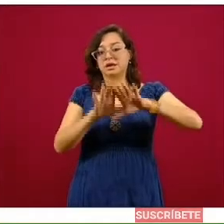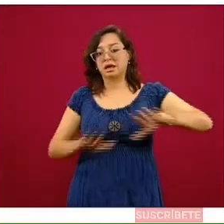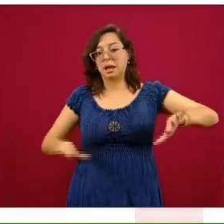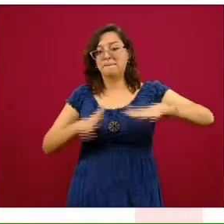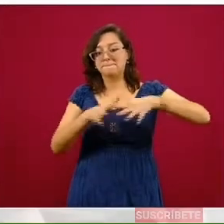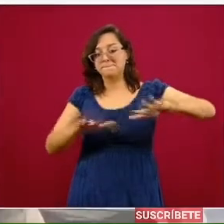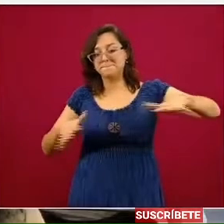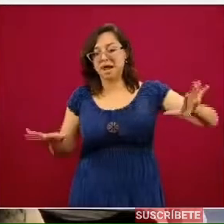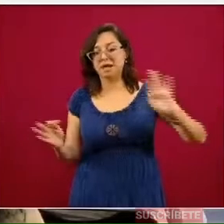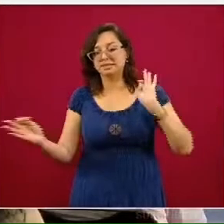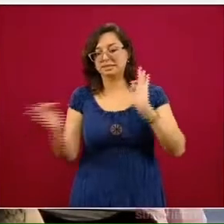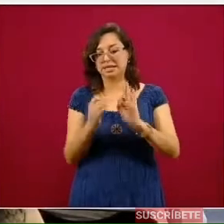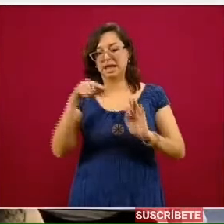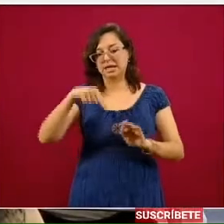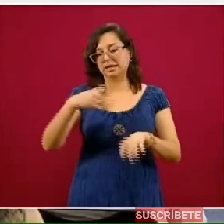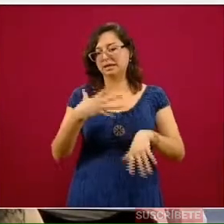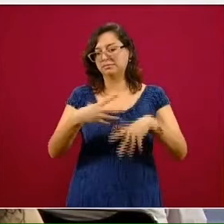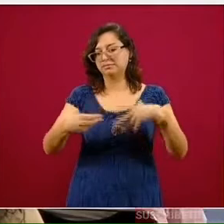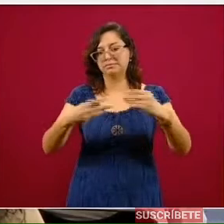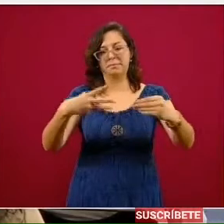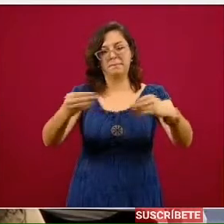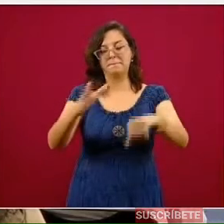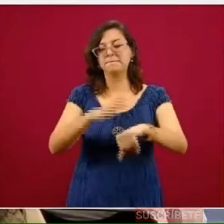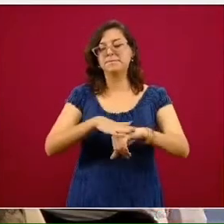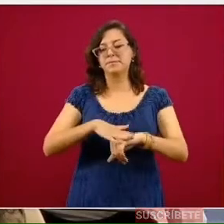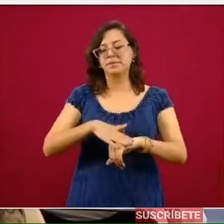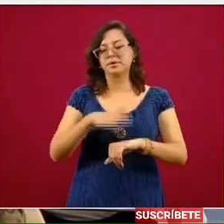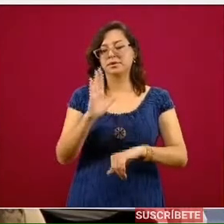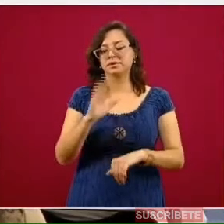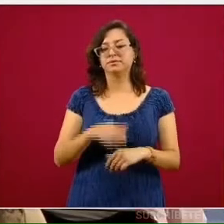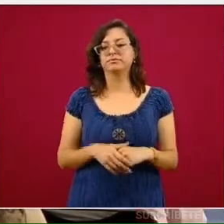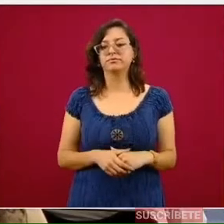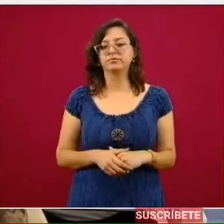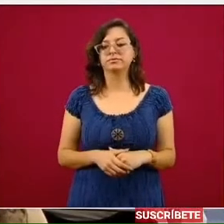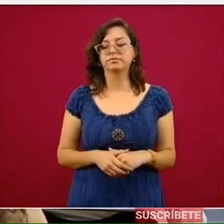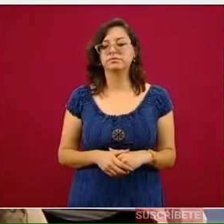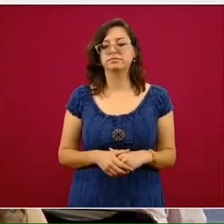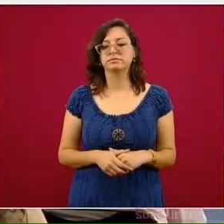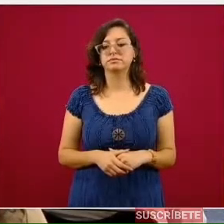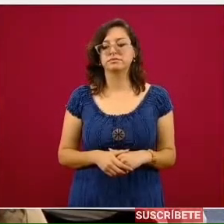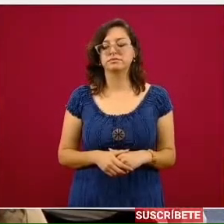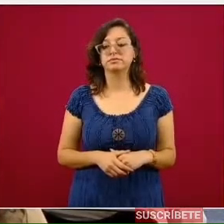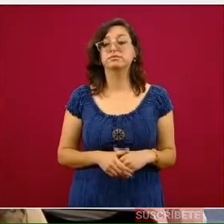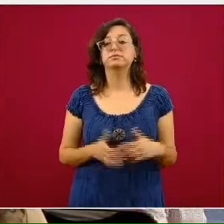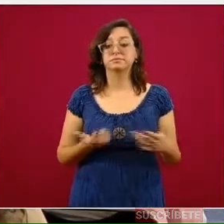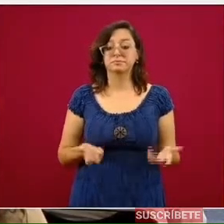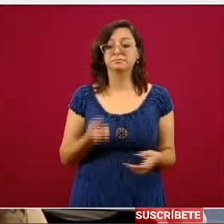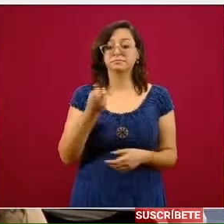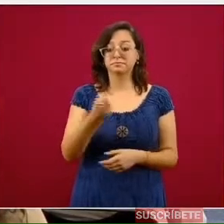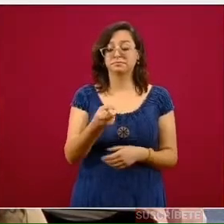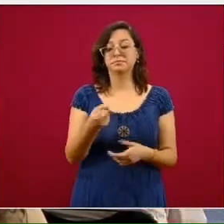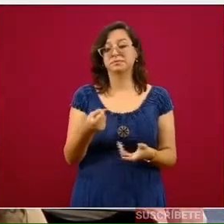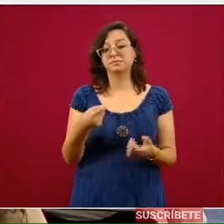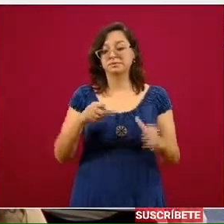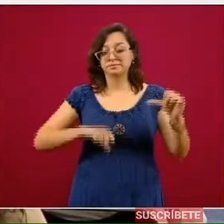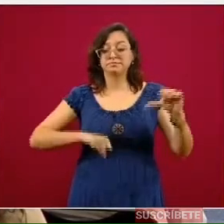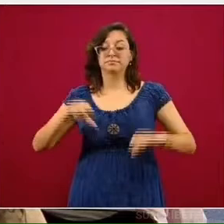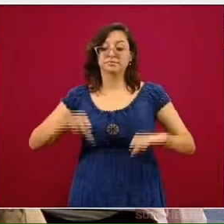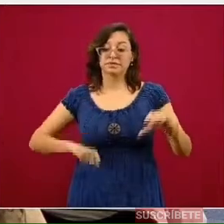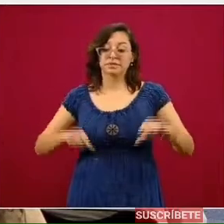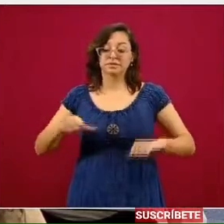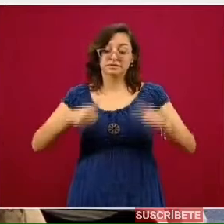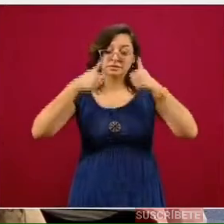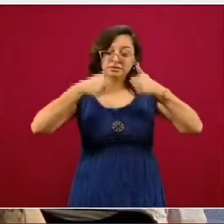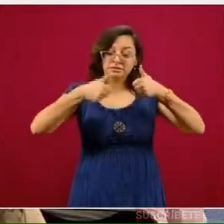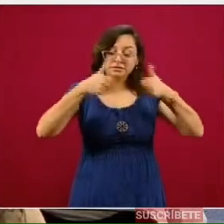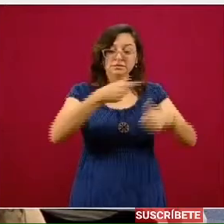están teniendo la mayor transmisión en la última semana, y es donde entonces se tendría lógicamente que enfocar las actividades